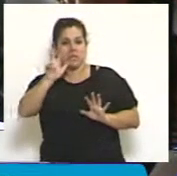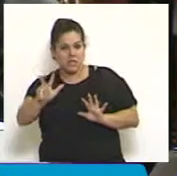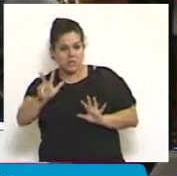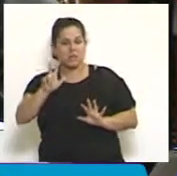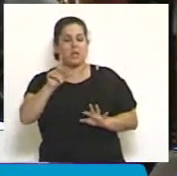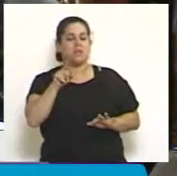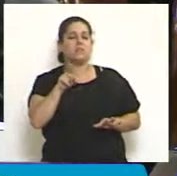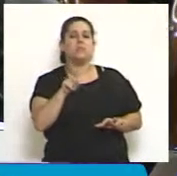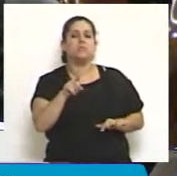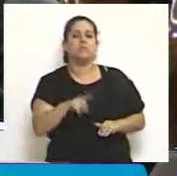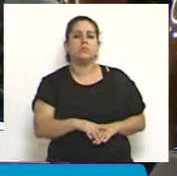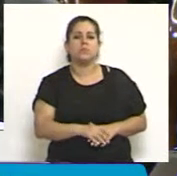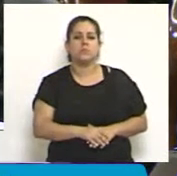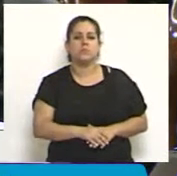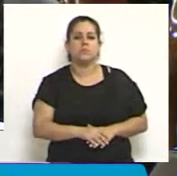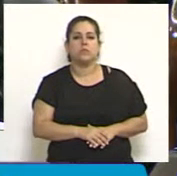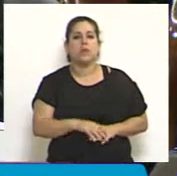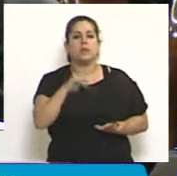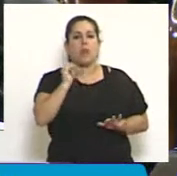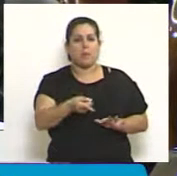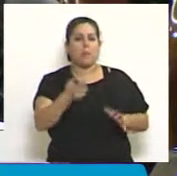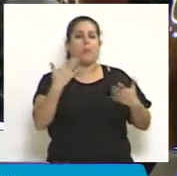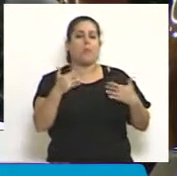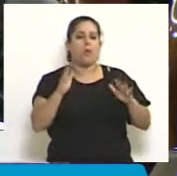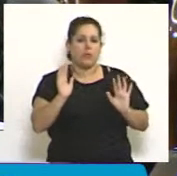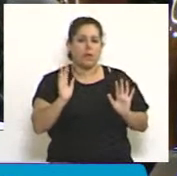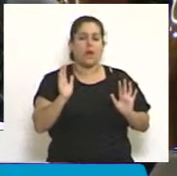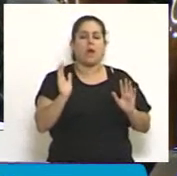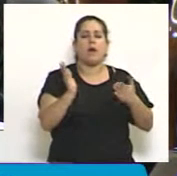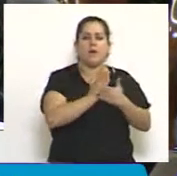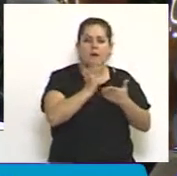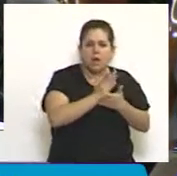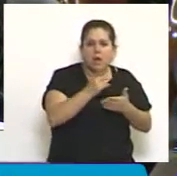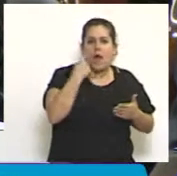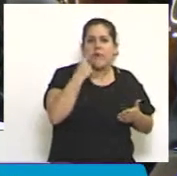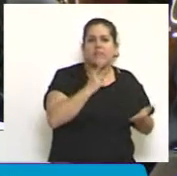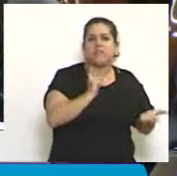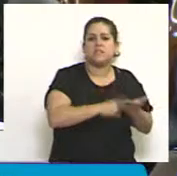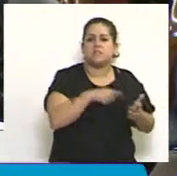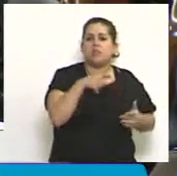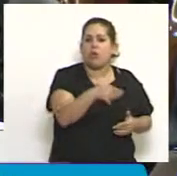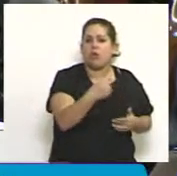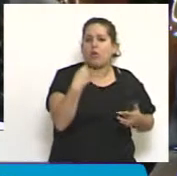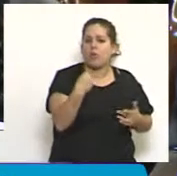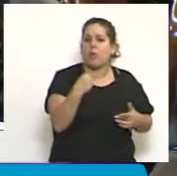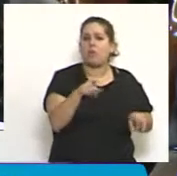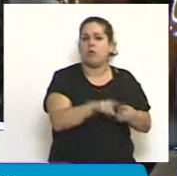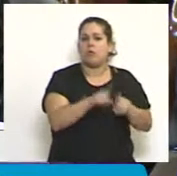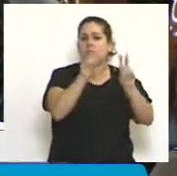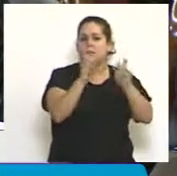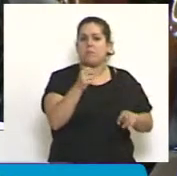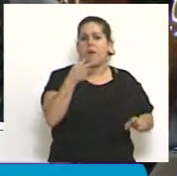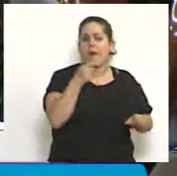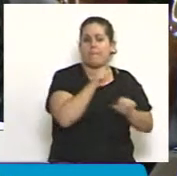diciéndonos de qué manera se está distribuyendo la competencia.